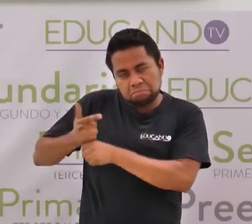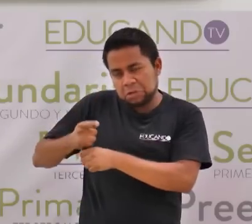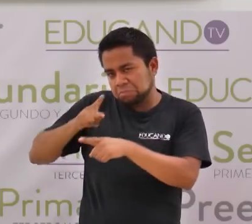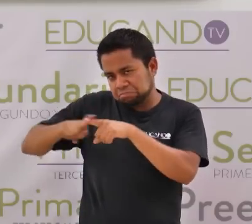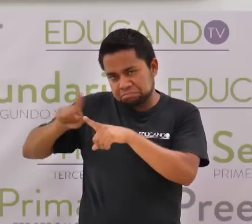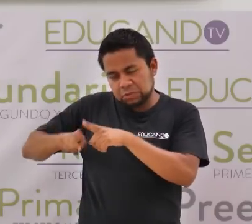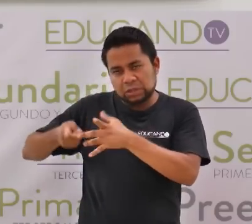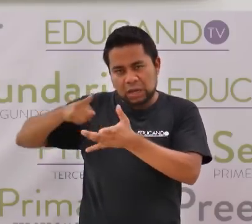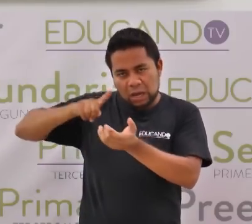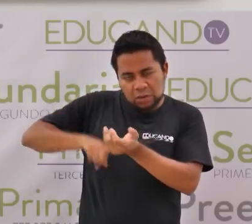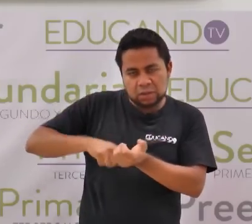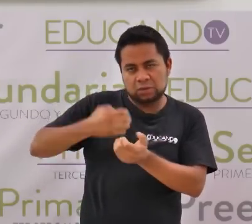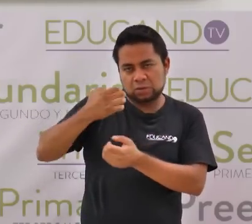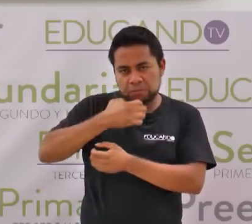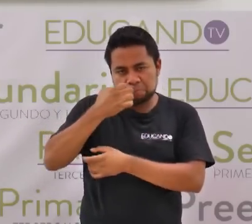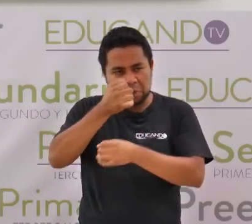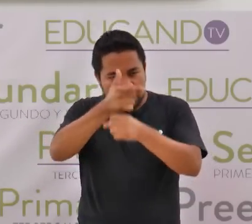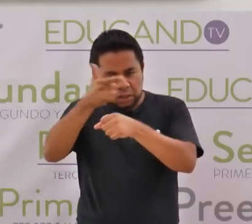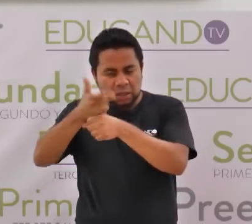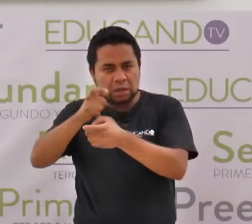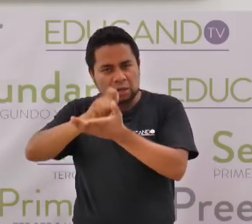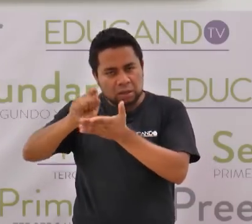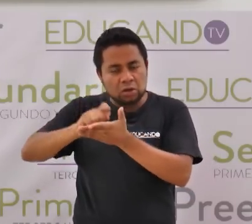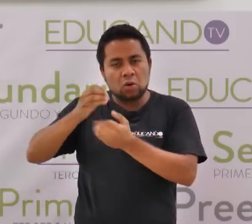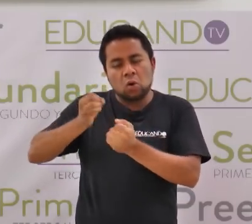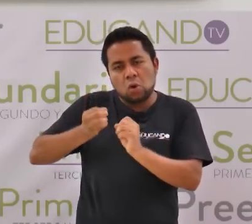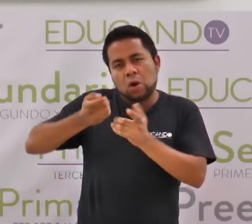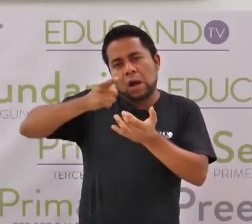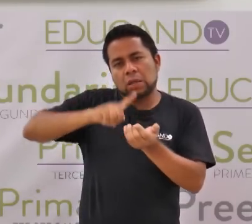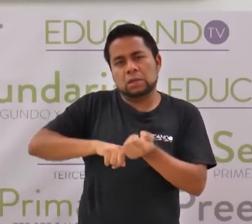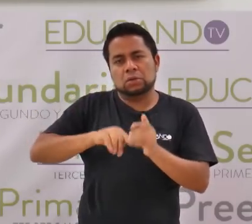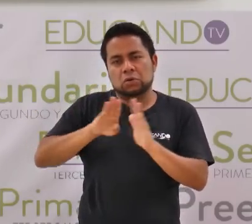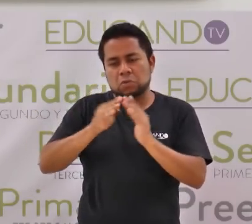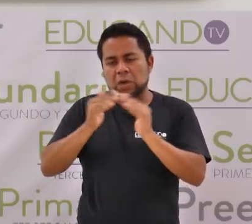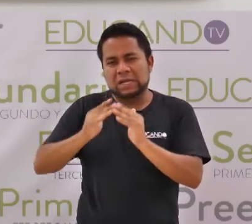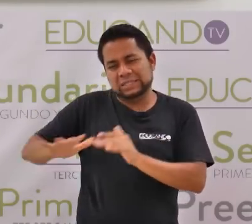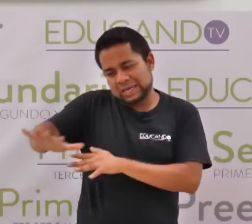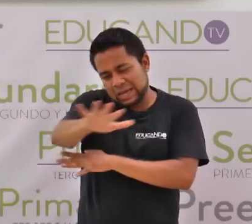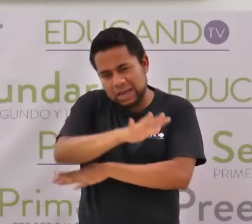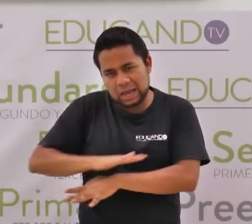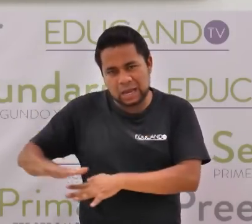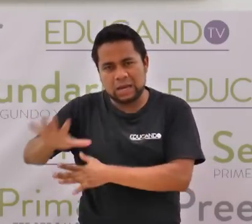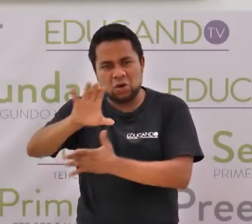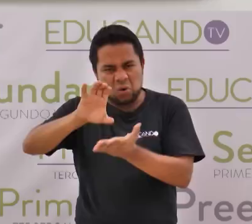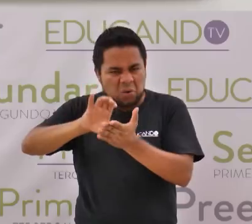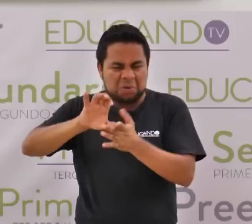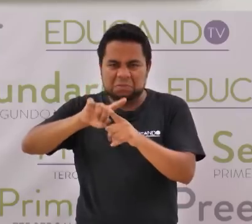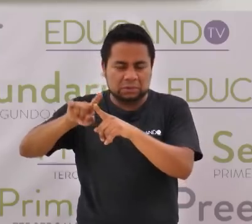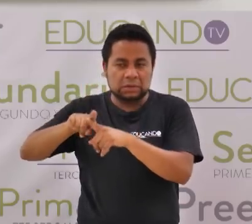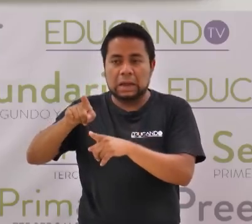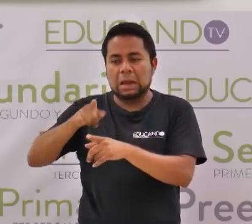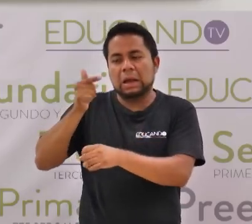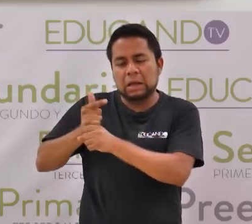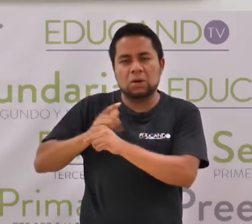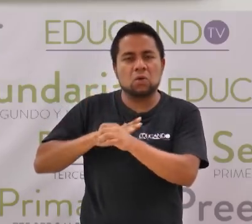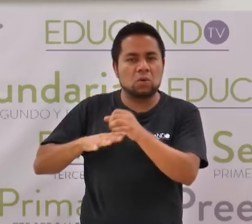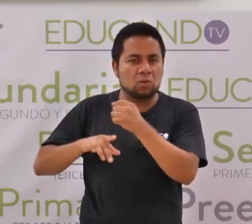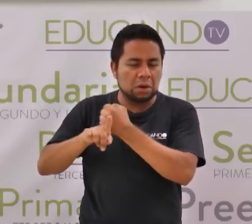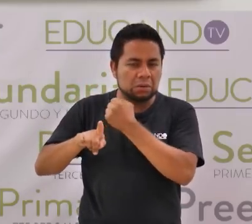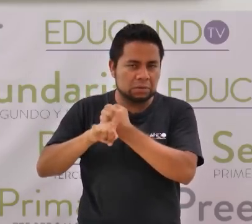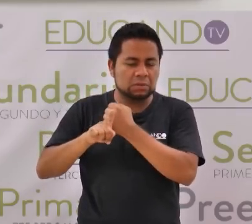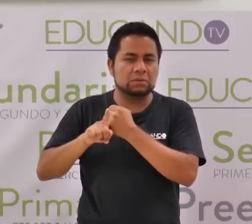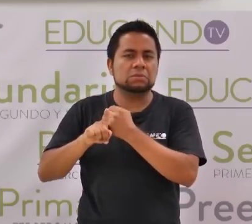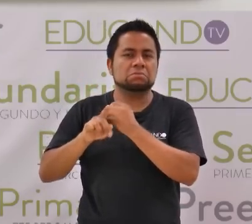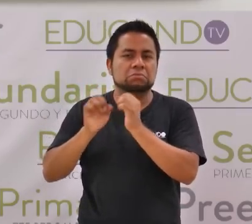otros, ya sea dentro del entorno escolar o ya sea dentro de la comunidad donde vives. Entonces, aquí estamos viendo este